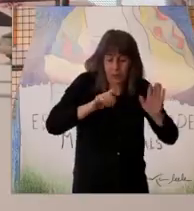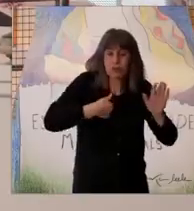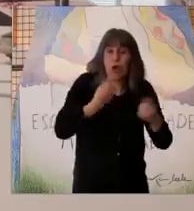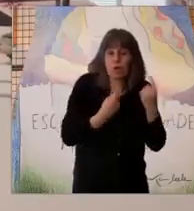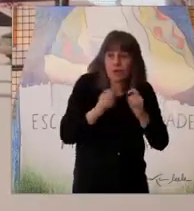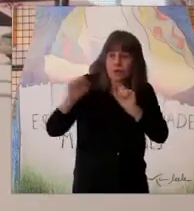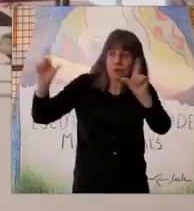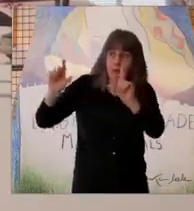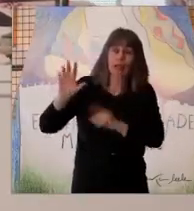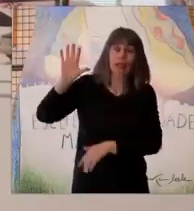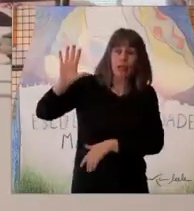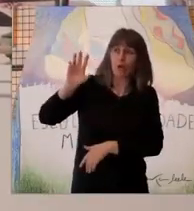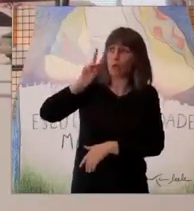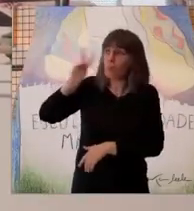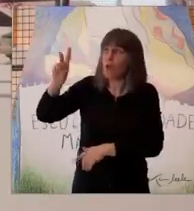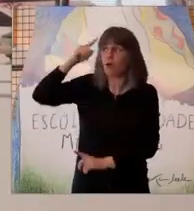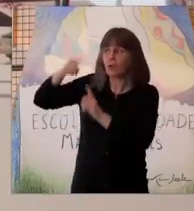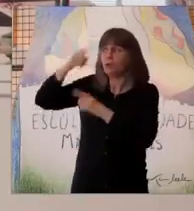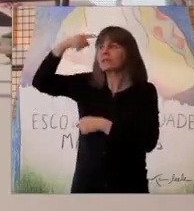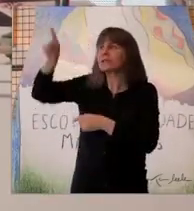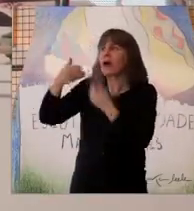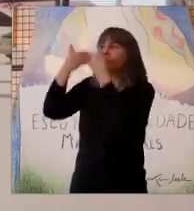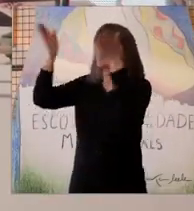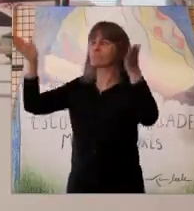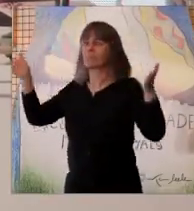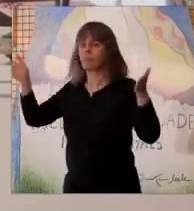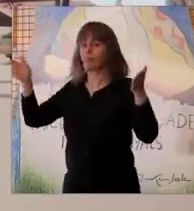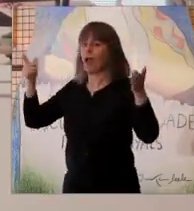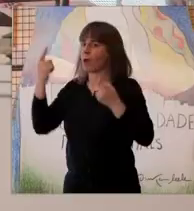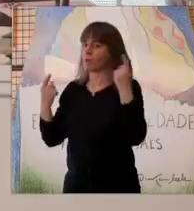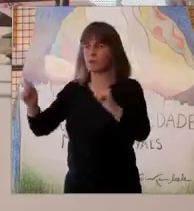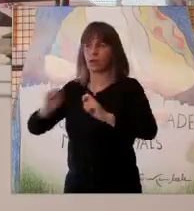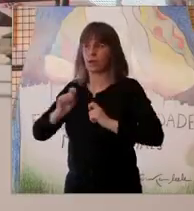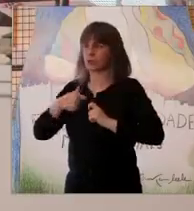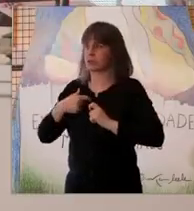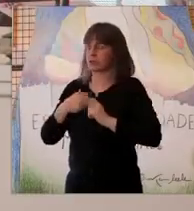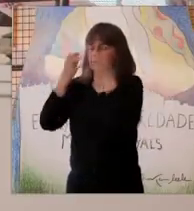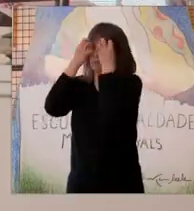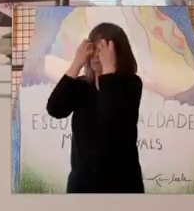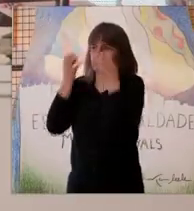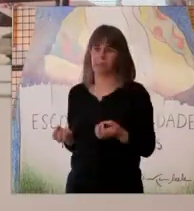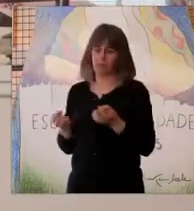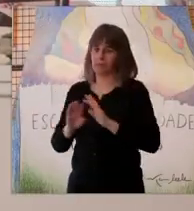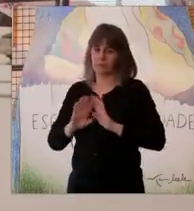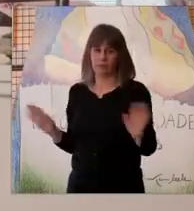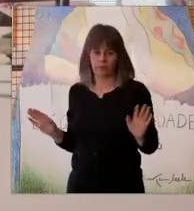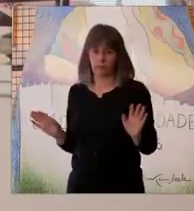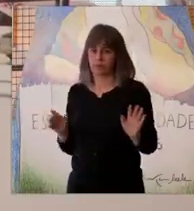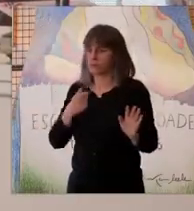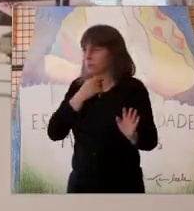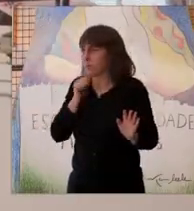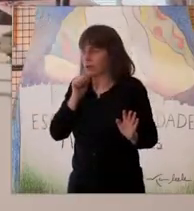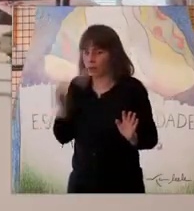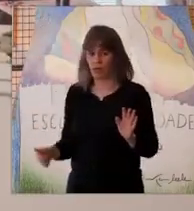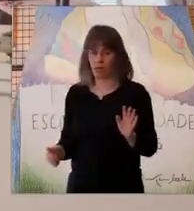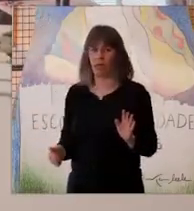arrancar los ojos y los oídos entonces sé que ese programa por ejemplo que ven no sé cuánto